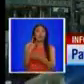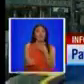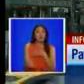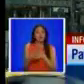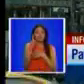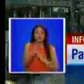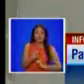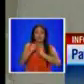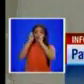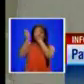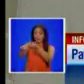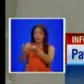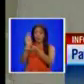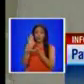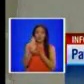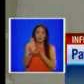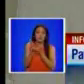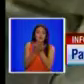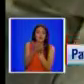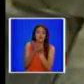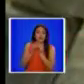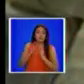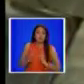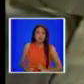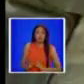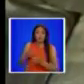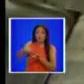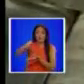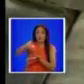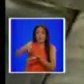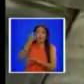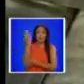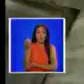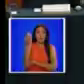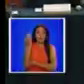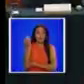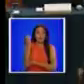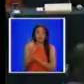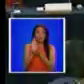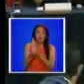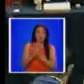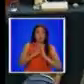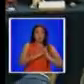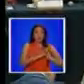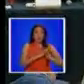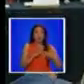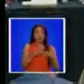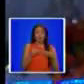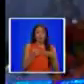los servicios de salud y las pensiones jubilares del IES, además de proteger la dolarización.